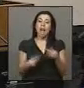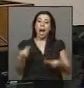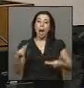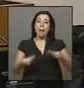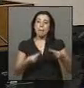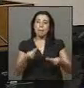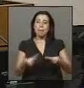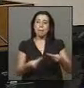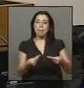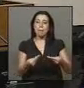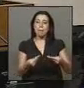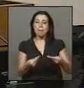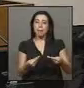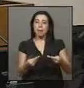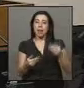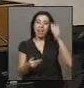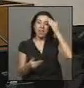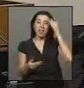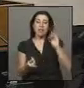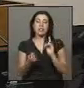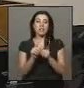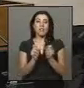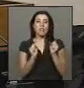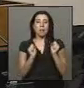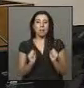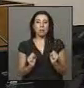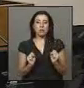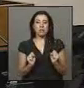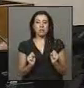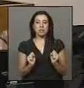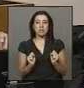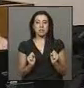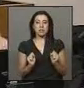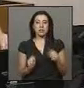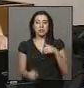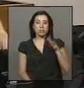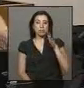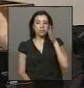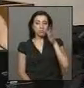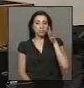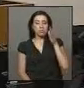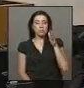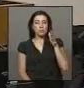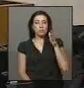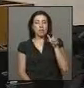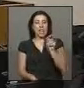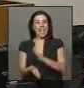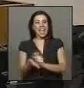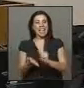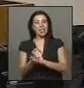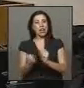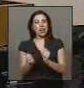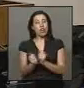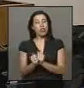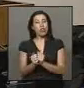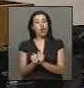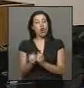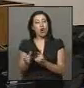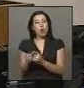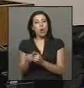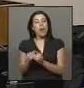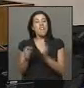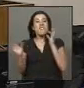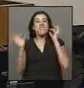aportado a que este día sea posible. En esta intervención, que fue escrita junto con el Núcleo Feminista de Izquierda